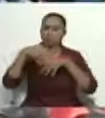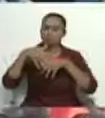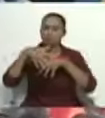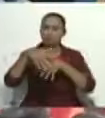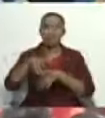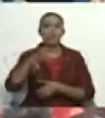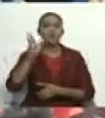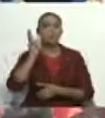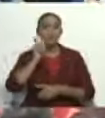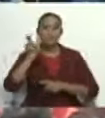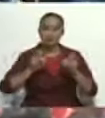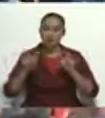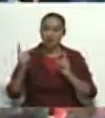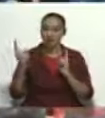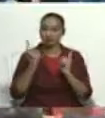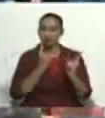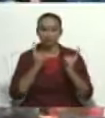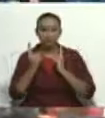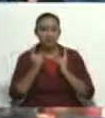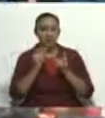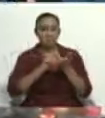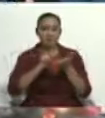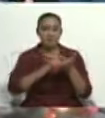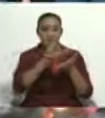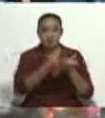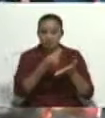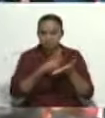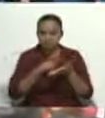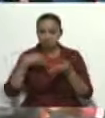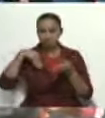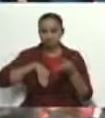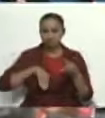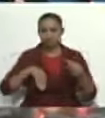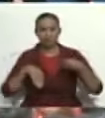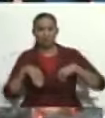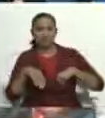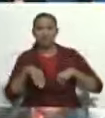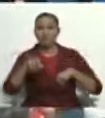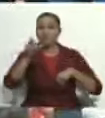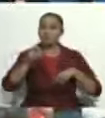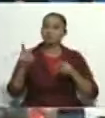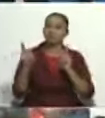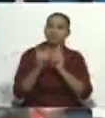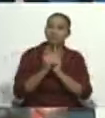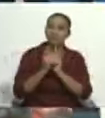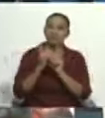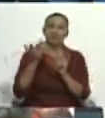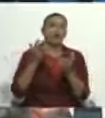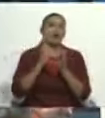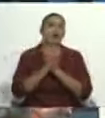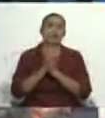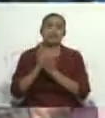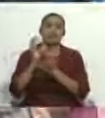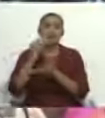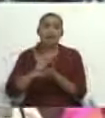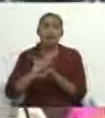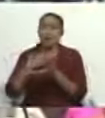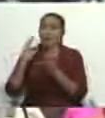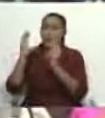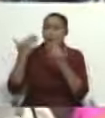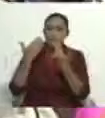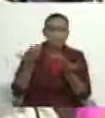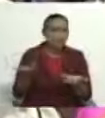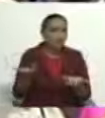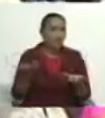al pueblo. Recibimos el papelito. Escuchamos la gente que no, el alcalde no me atiende. Ah, bueno, ya llegará el momento